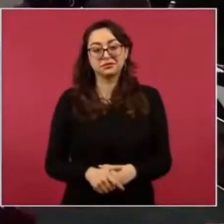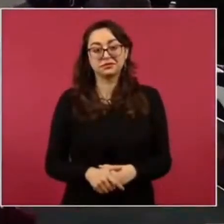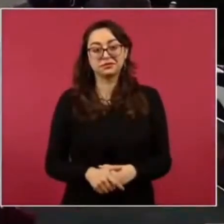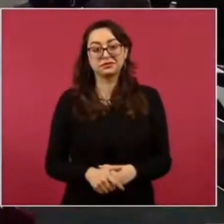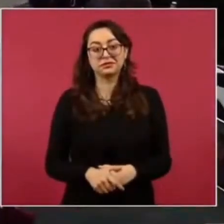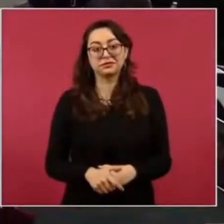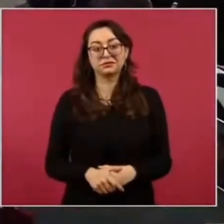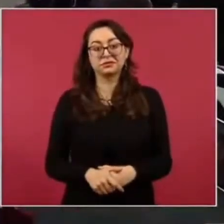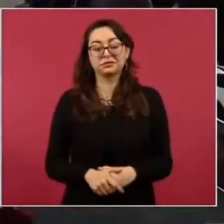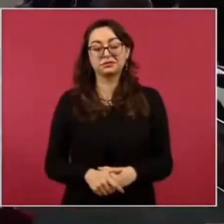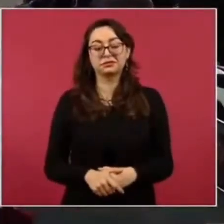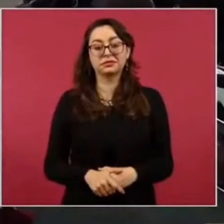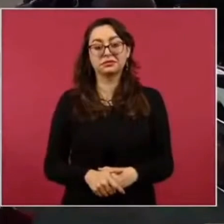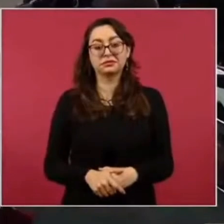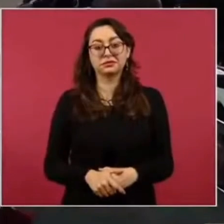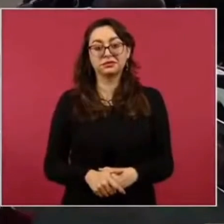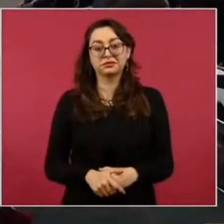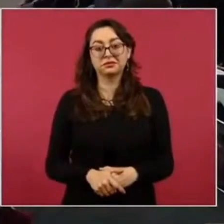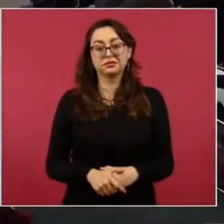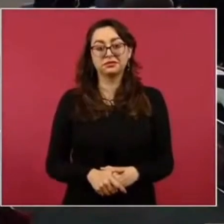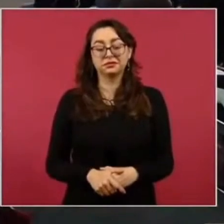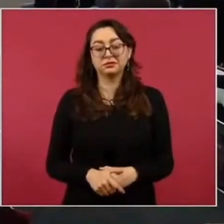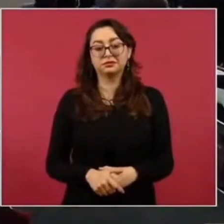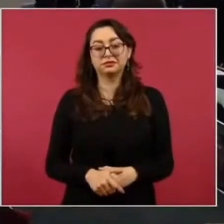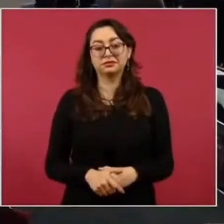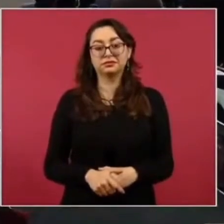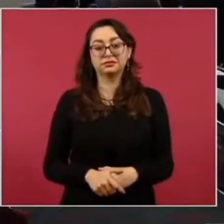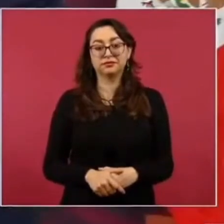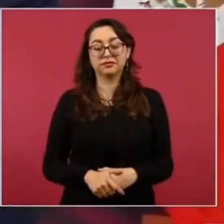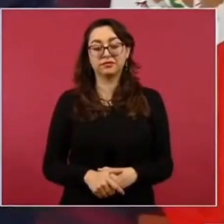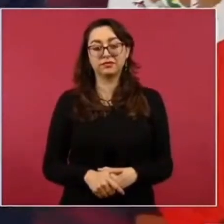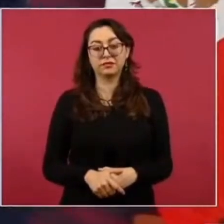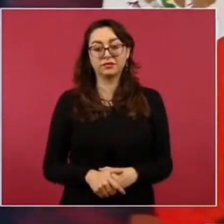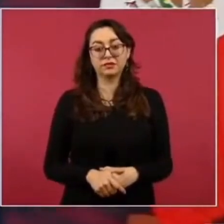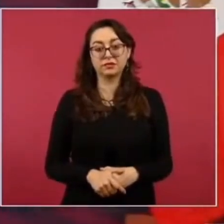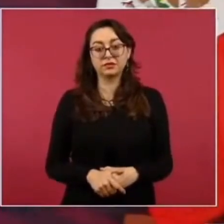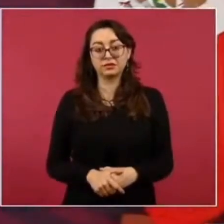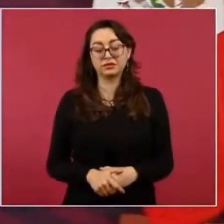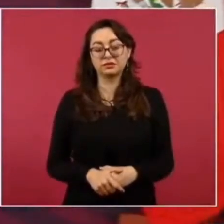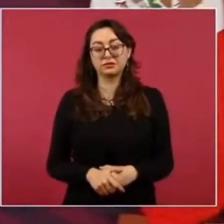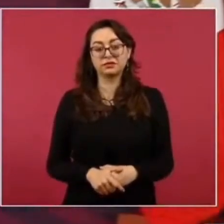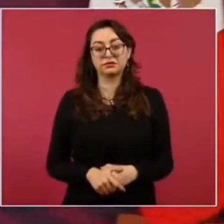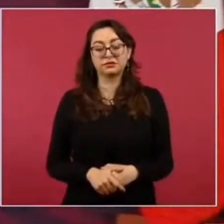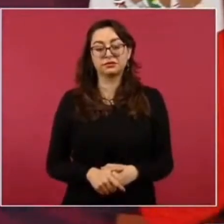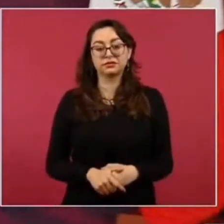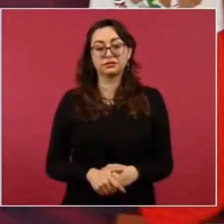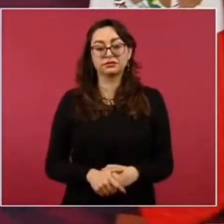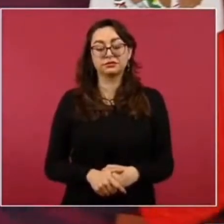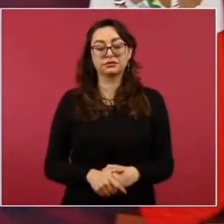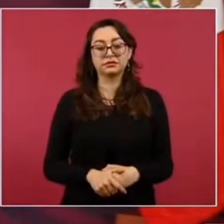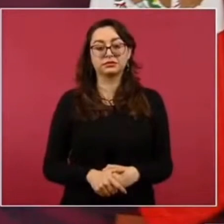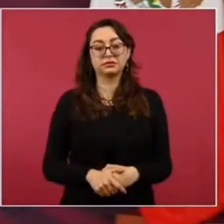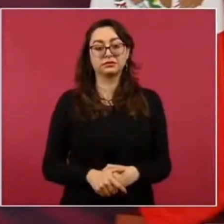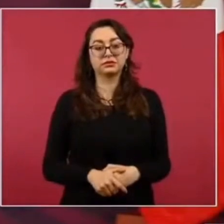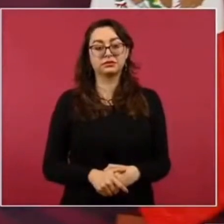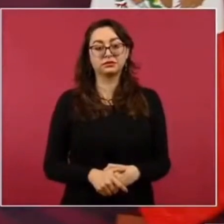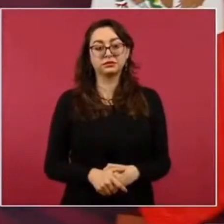real. Sí, bueno, esto es de esa época. En esta época también